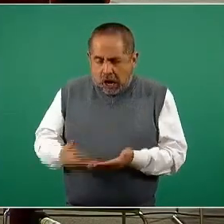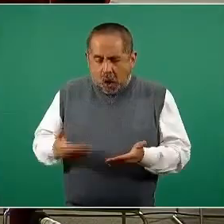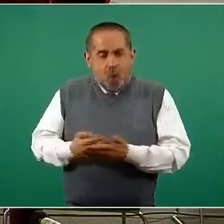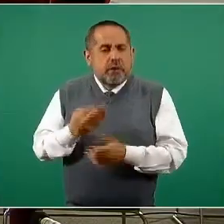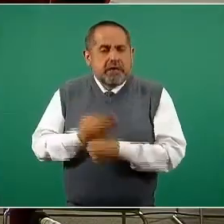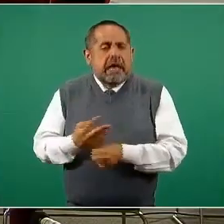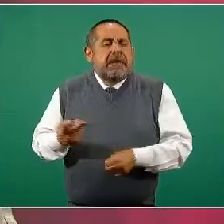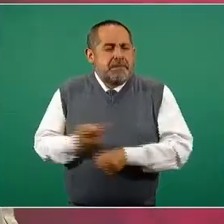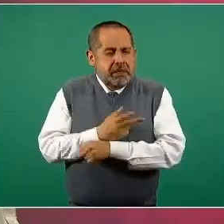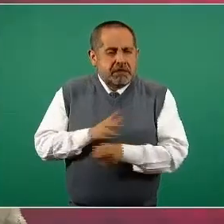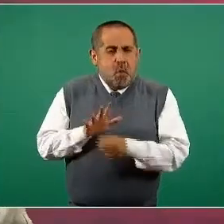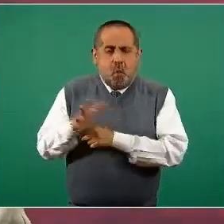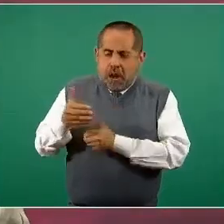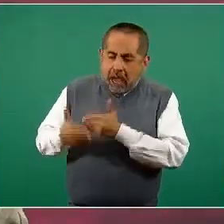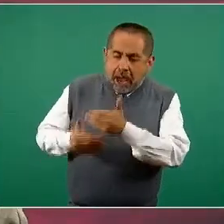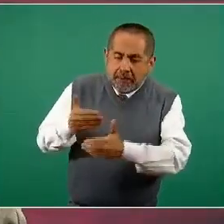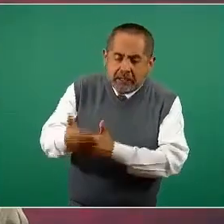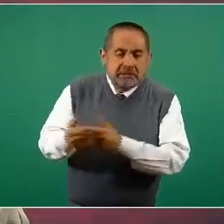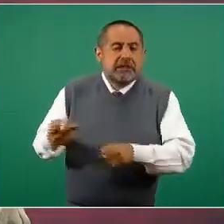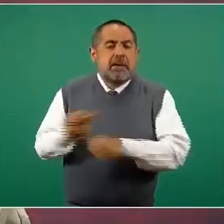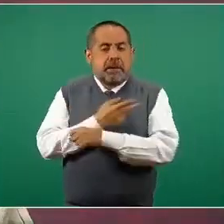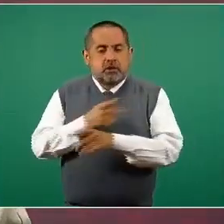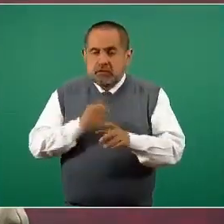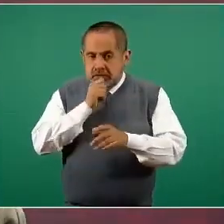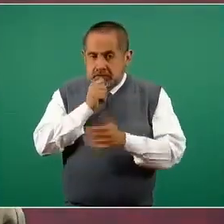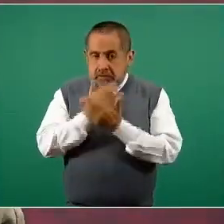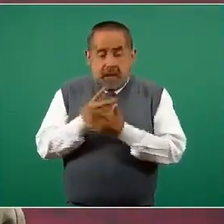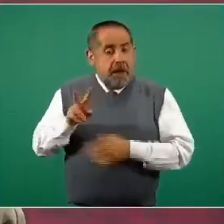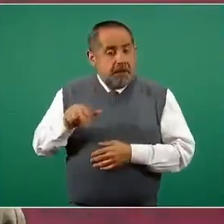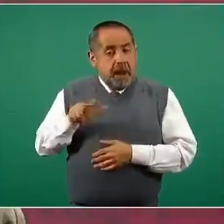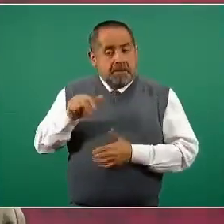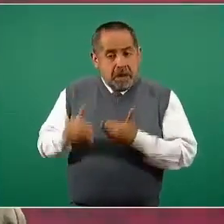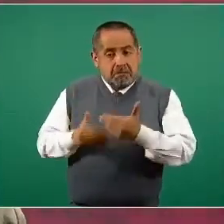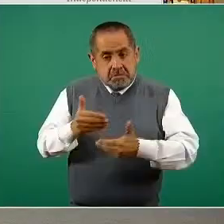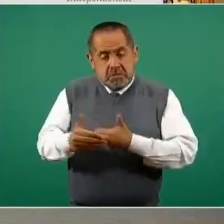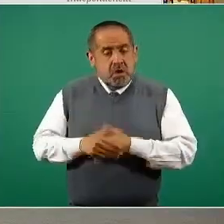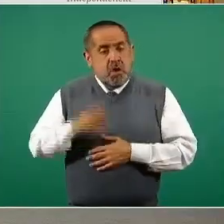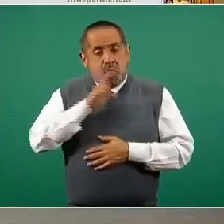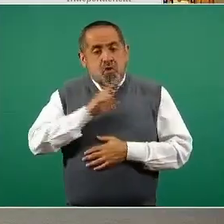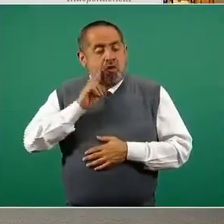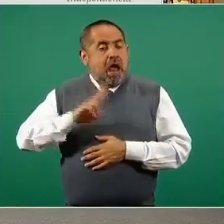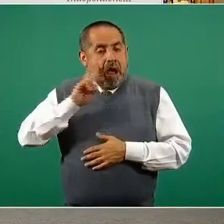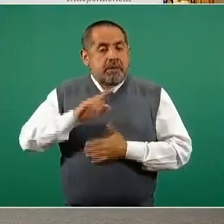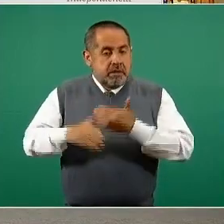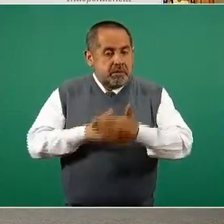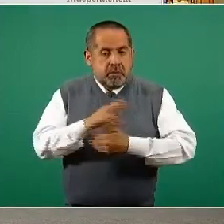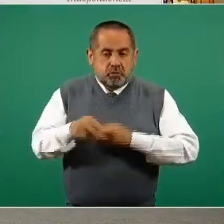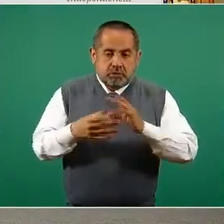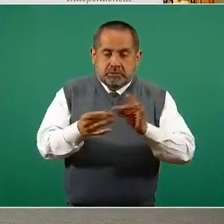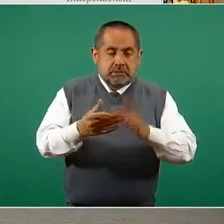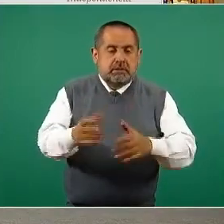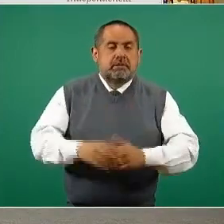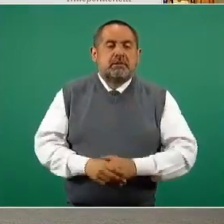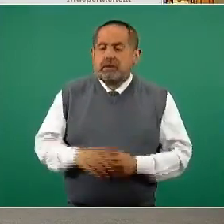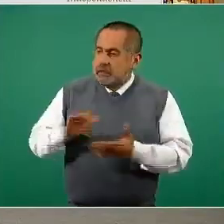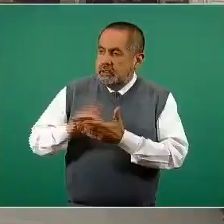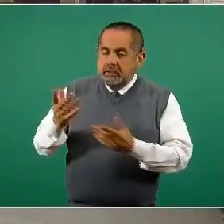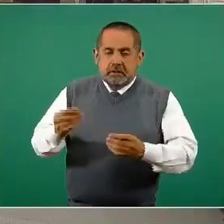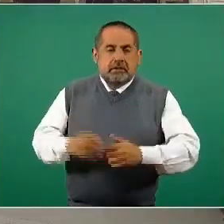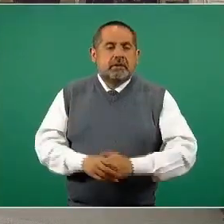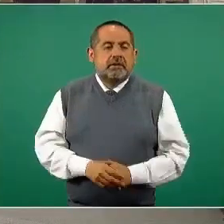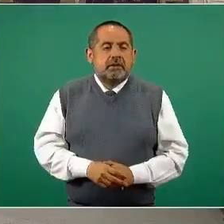momento los avances de este desarrollo científico-tecnológico. Pero ahí va, pronto vamos a comentar sobre eso. Muchas